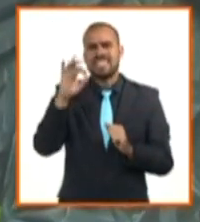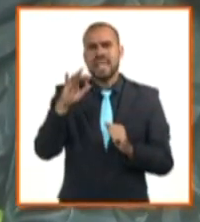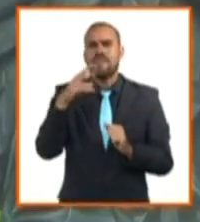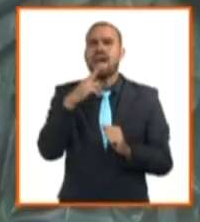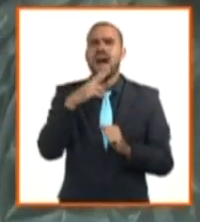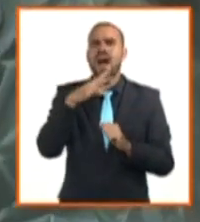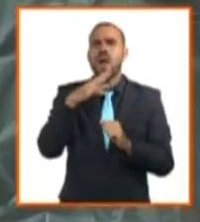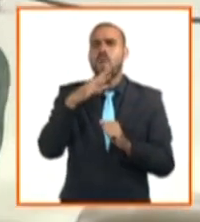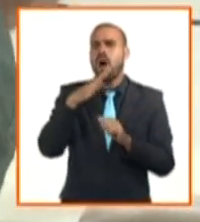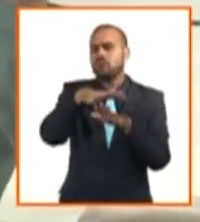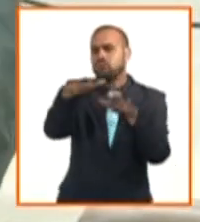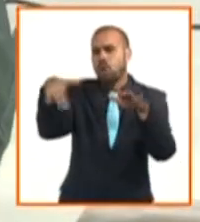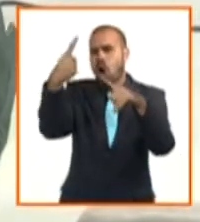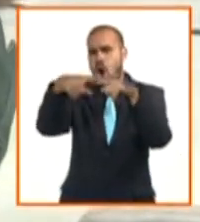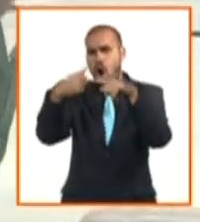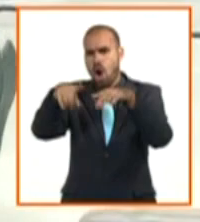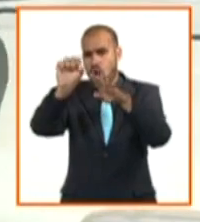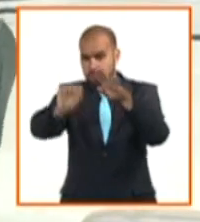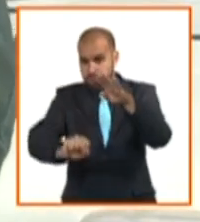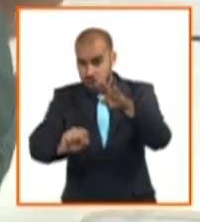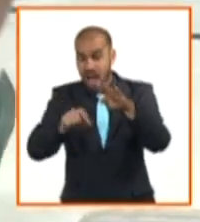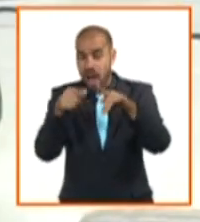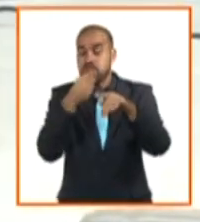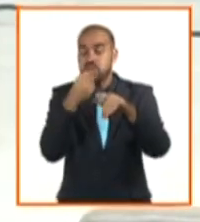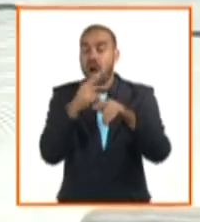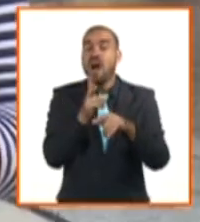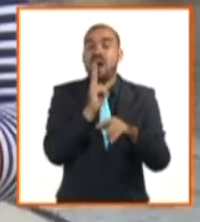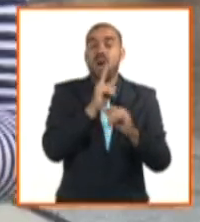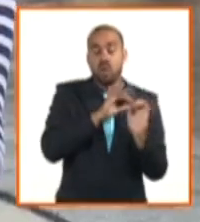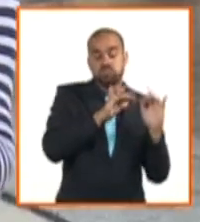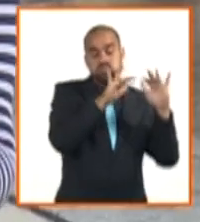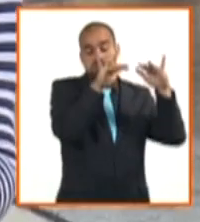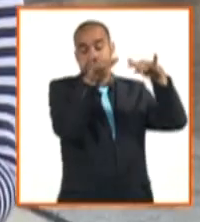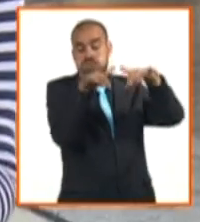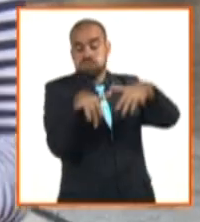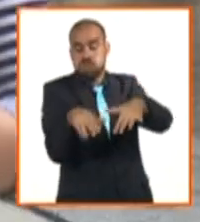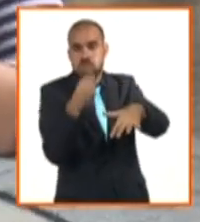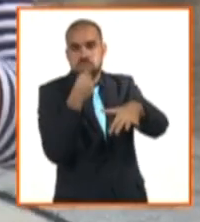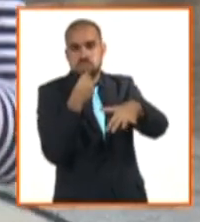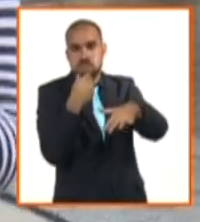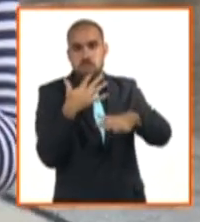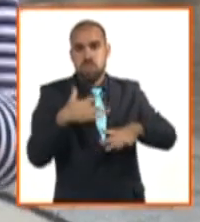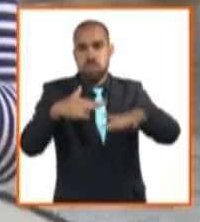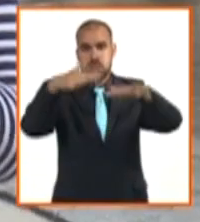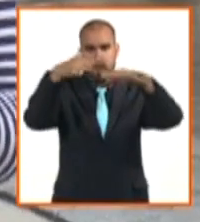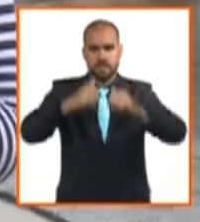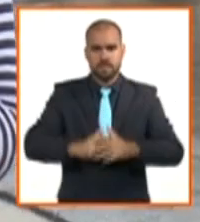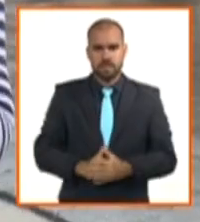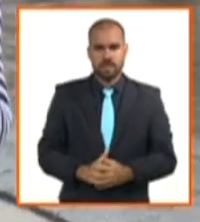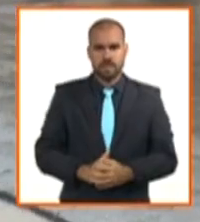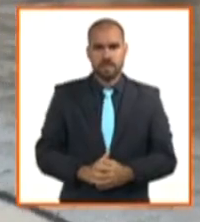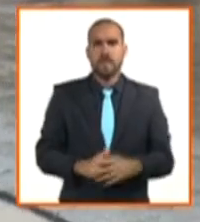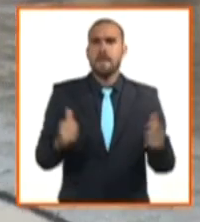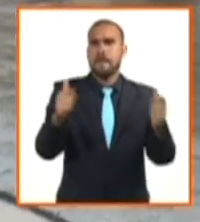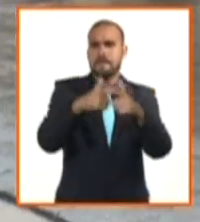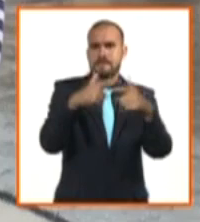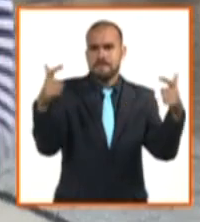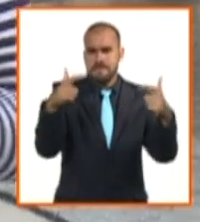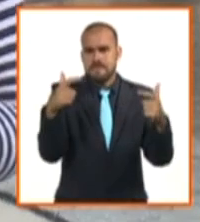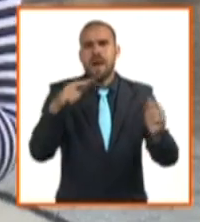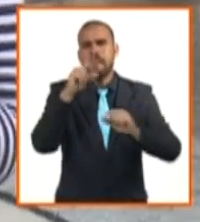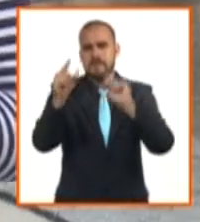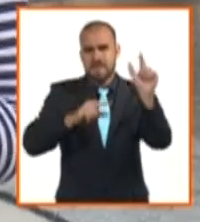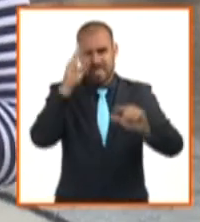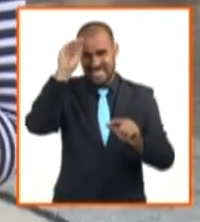presas o en aquellos lugares proclives a inundaciones costeras la mayoría de las personas están evacuadas están resguardadas